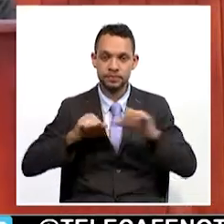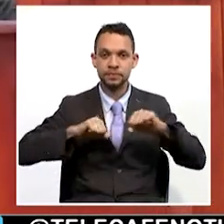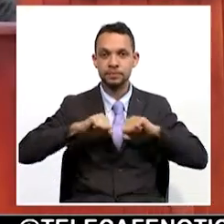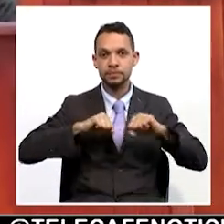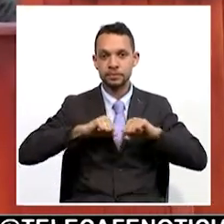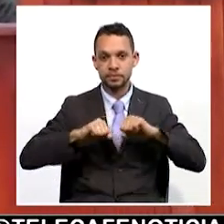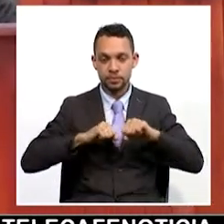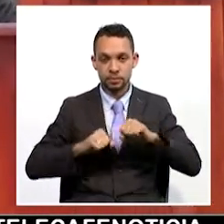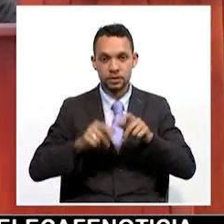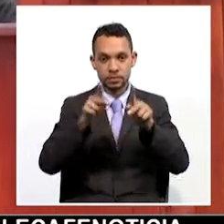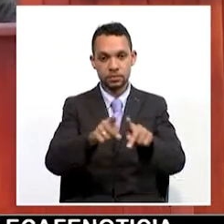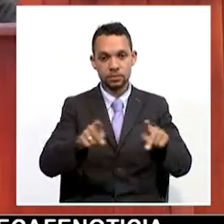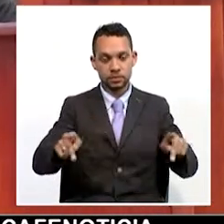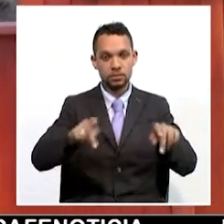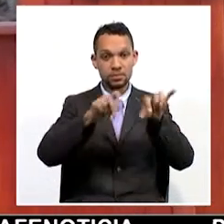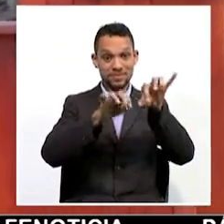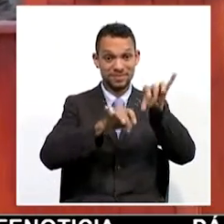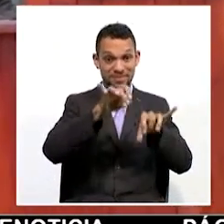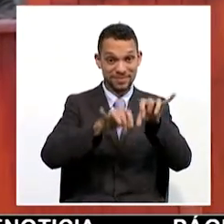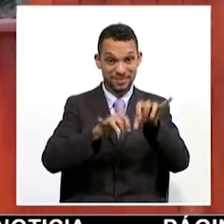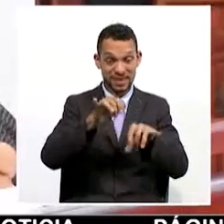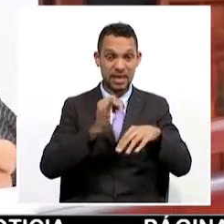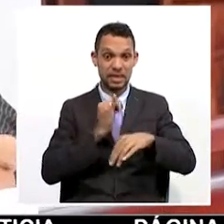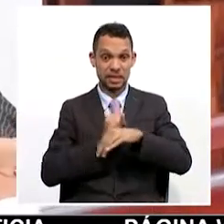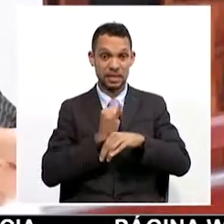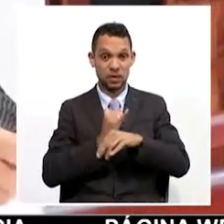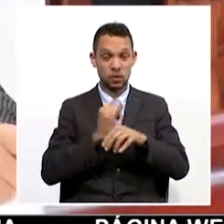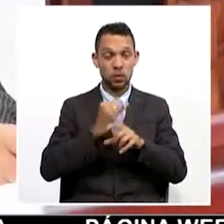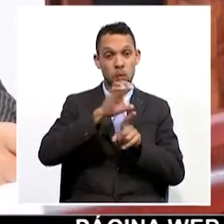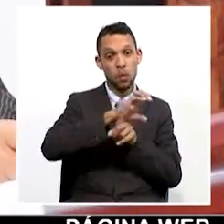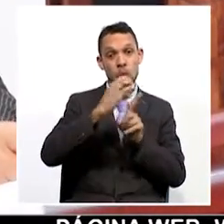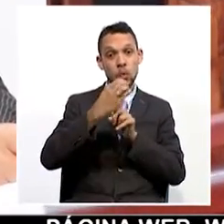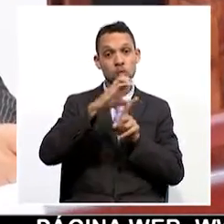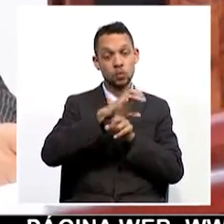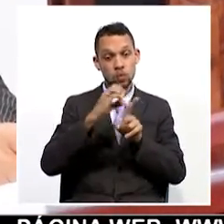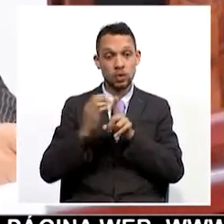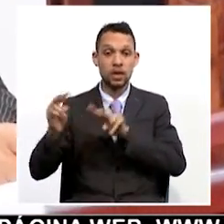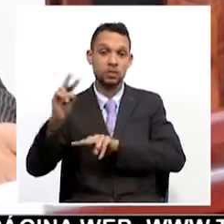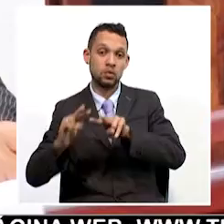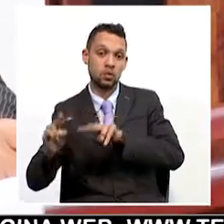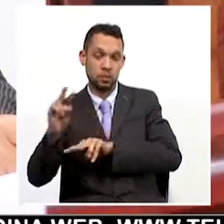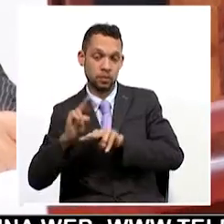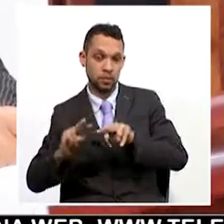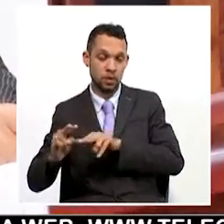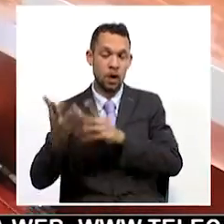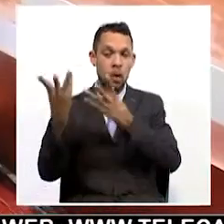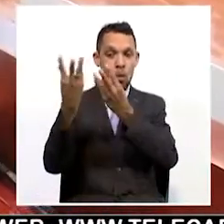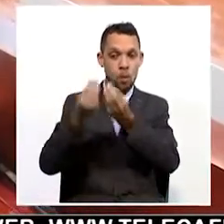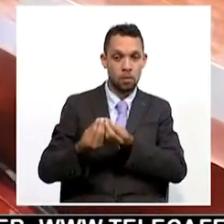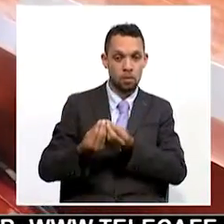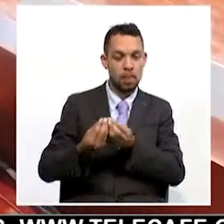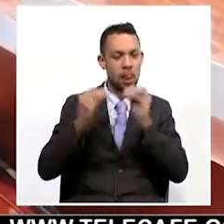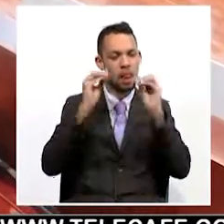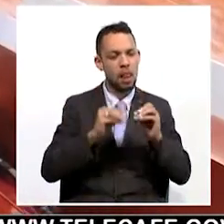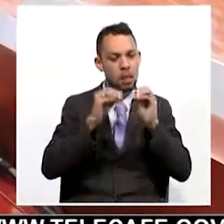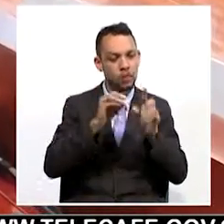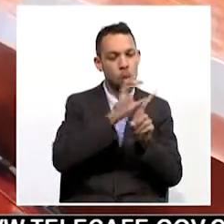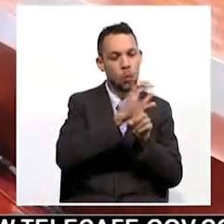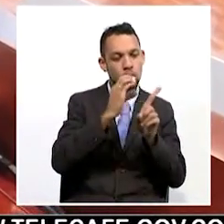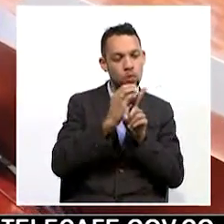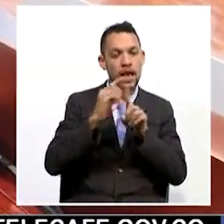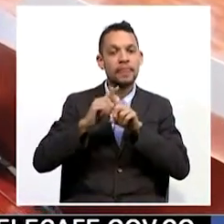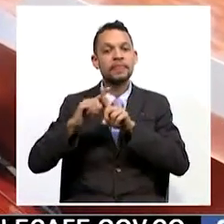Manizales, quienes insistieron en la división del instituto en una Secretaría de Cultura y una corporación que solo se encargue de la Feria de